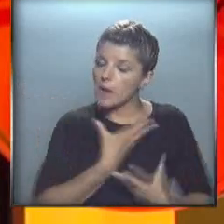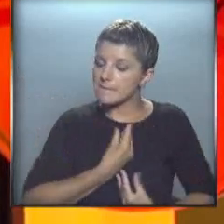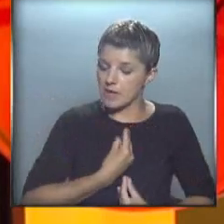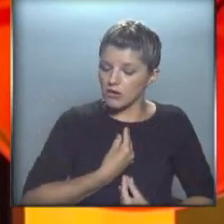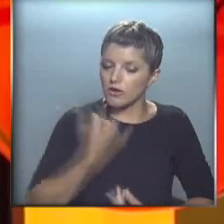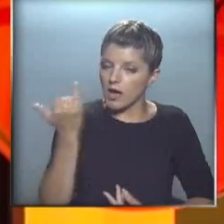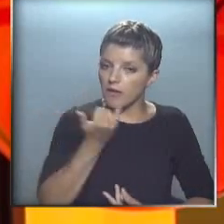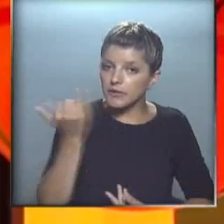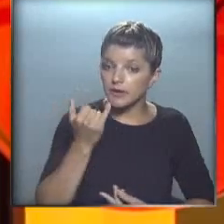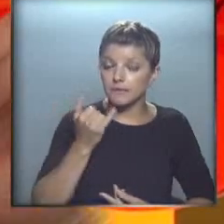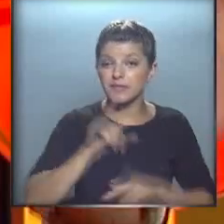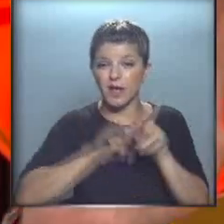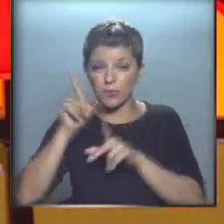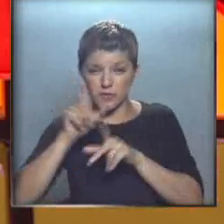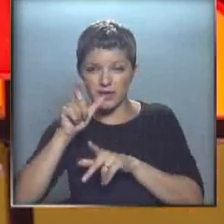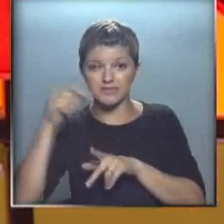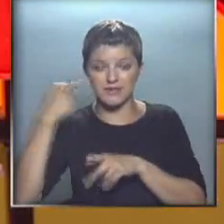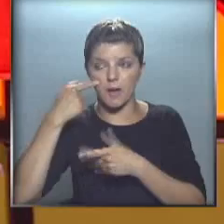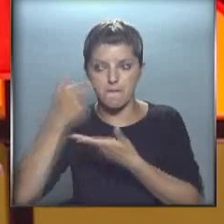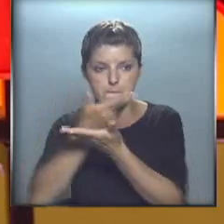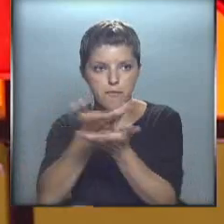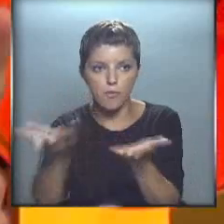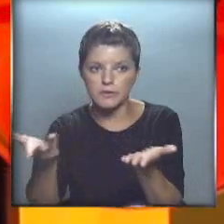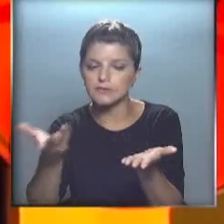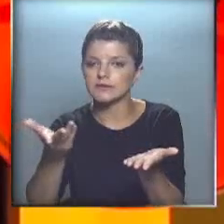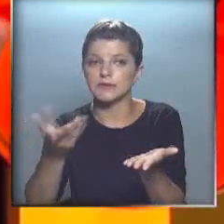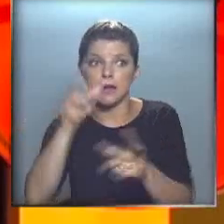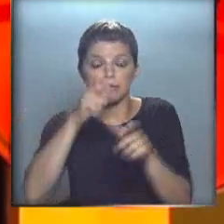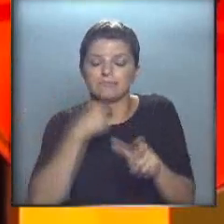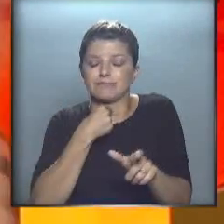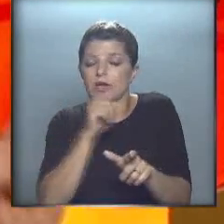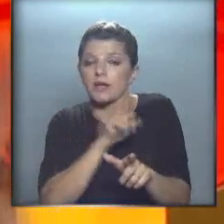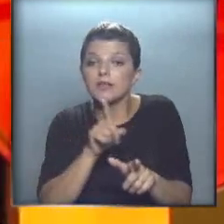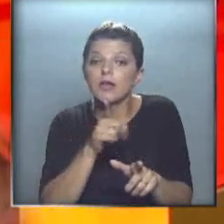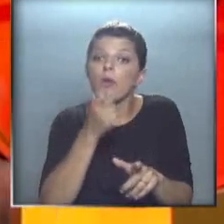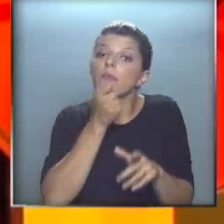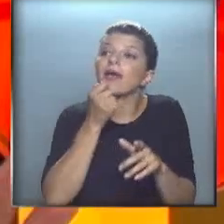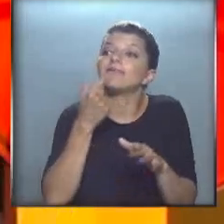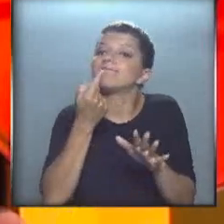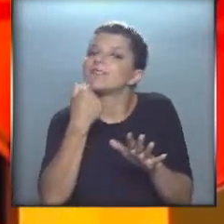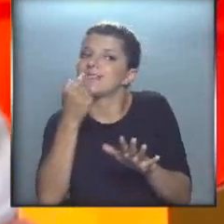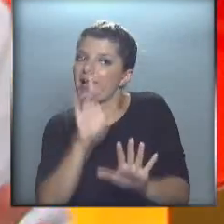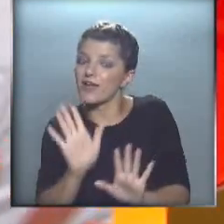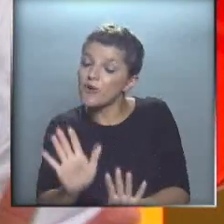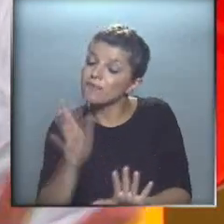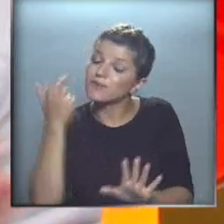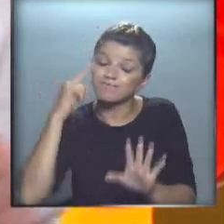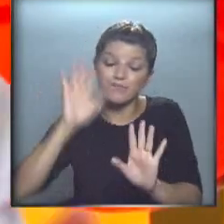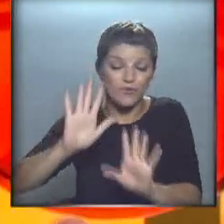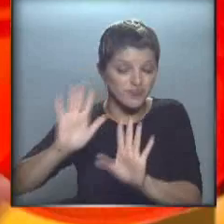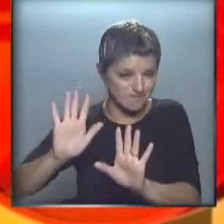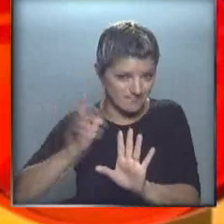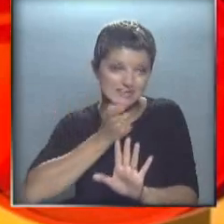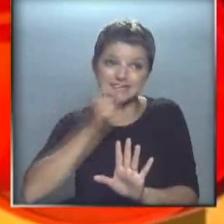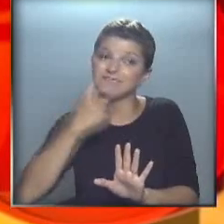Muchos incluso fueron casos públicos que no querían, o no sé si no querían o no los dejaban. Habría que analizar bien.